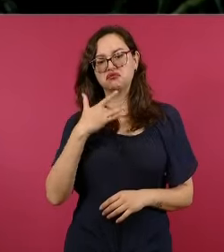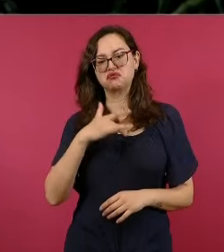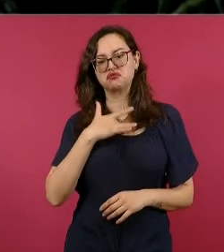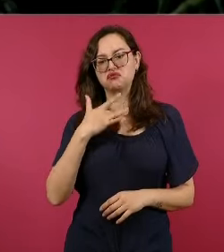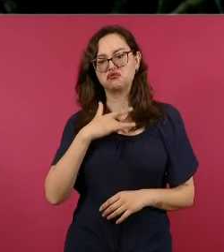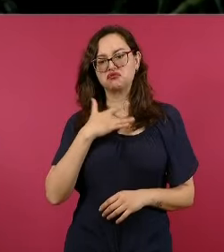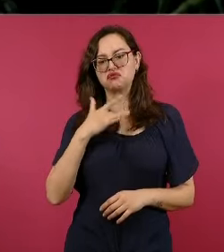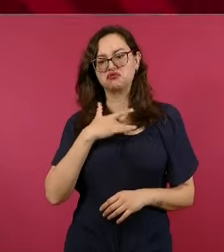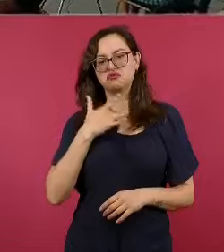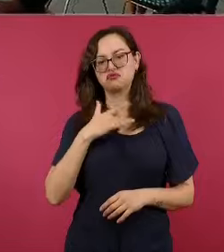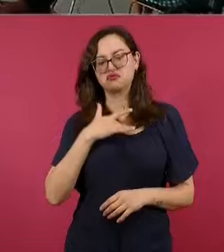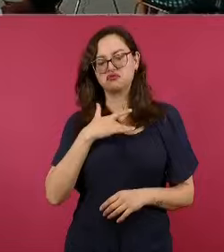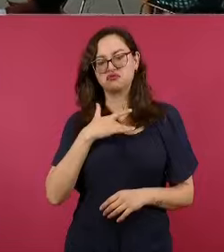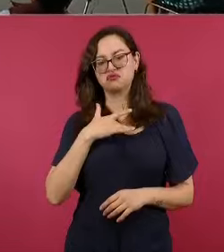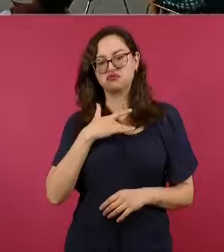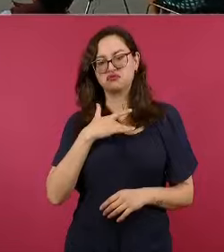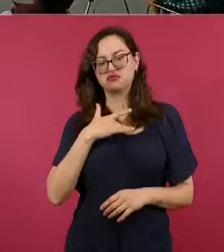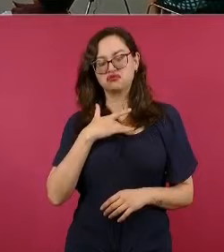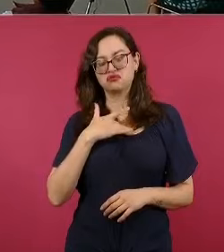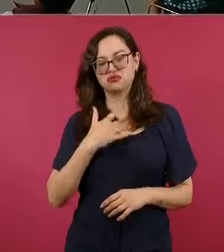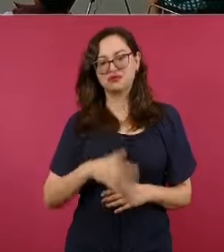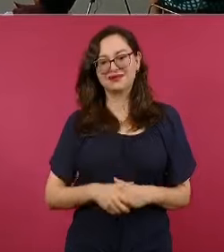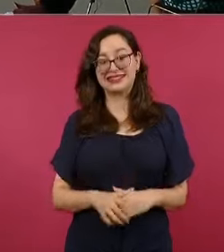terrible y pinches